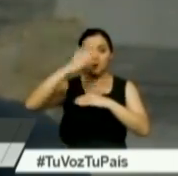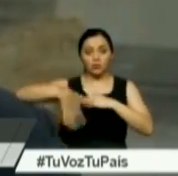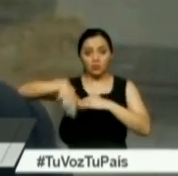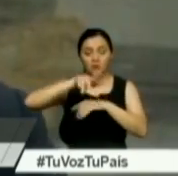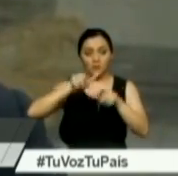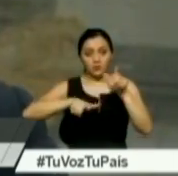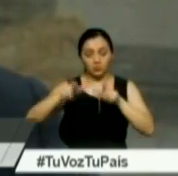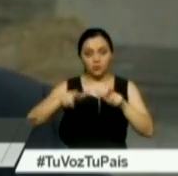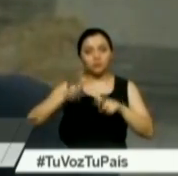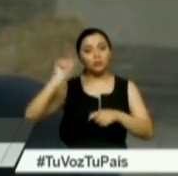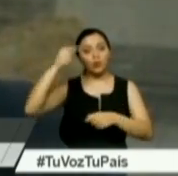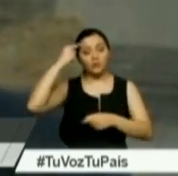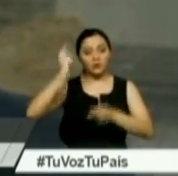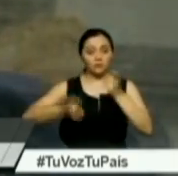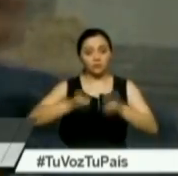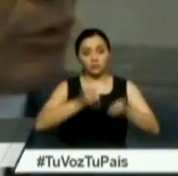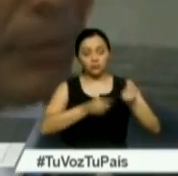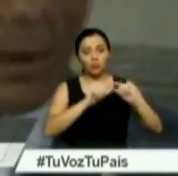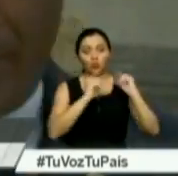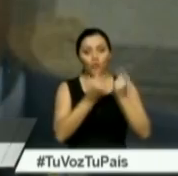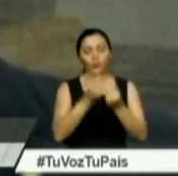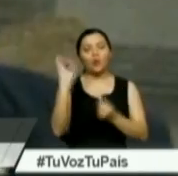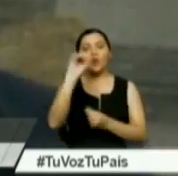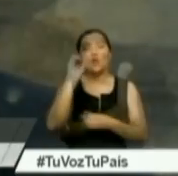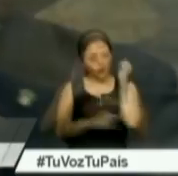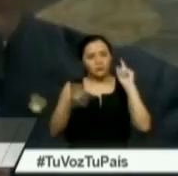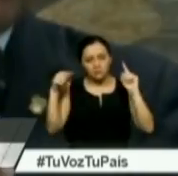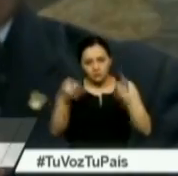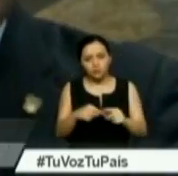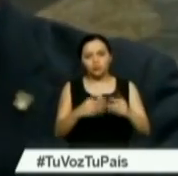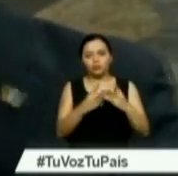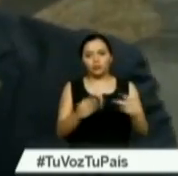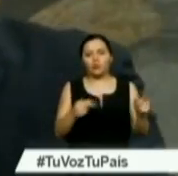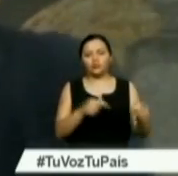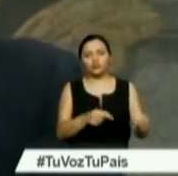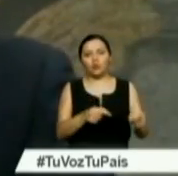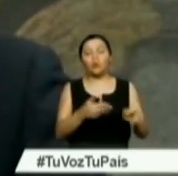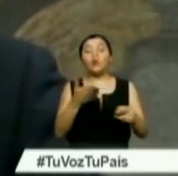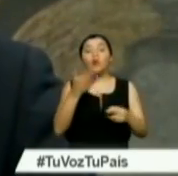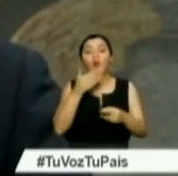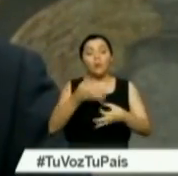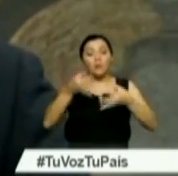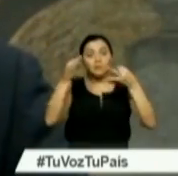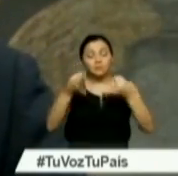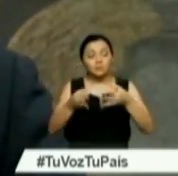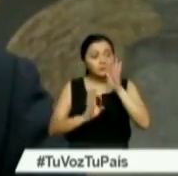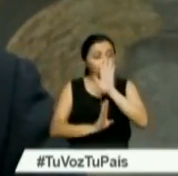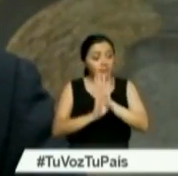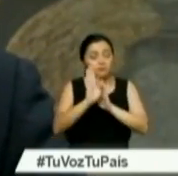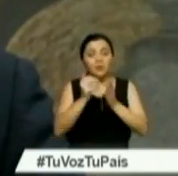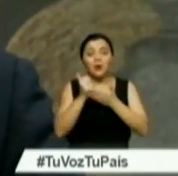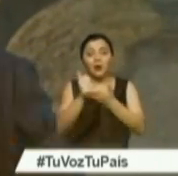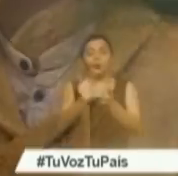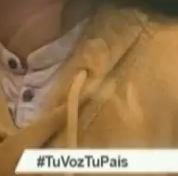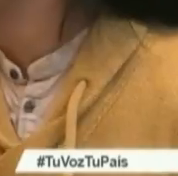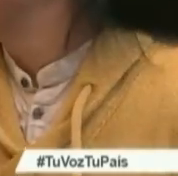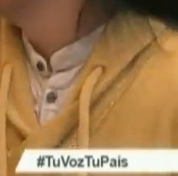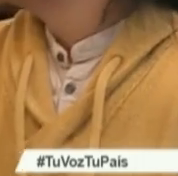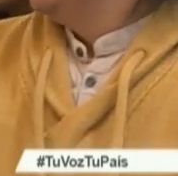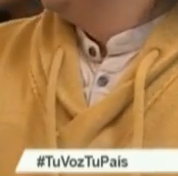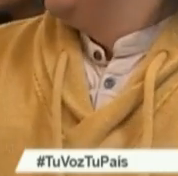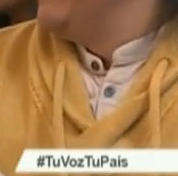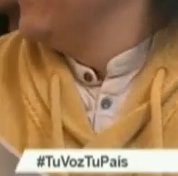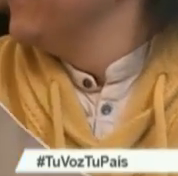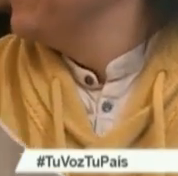mayorías? ¿Gobernar para unos grupos o para el bien común? Y la forma más digna y sostenible de superar la pobreza es